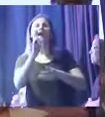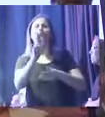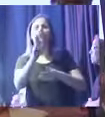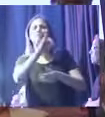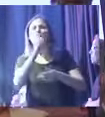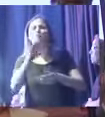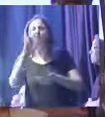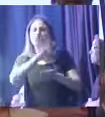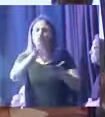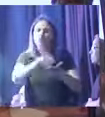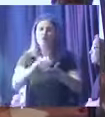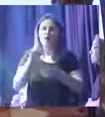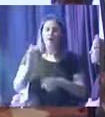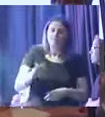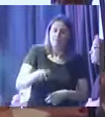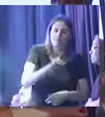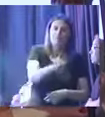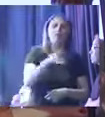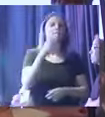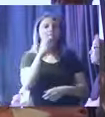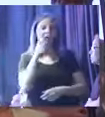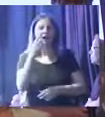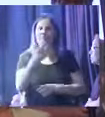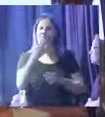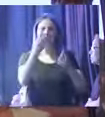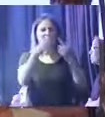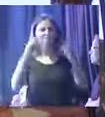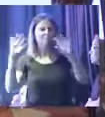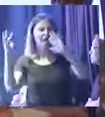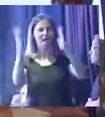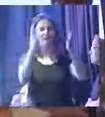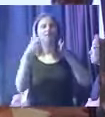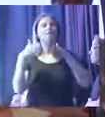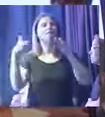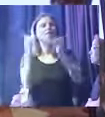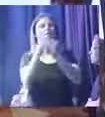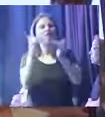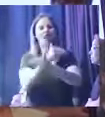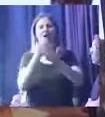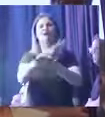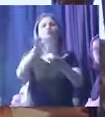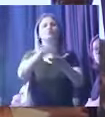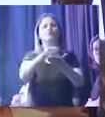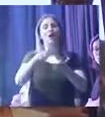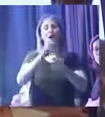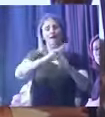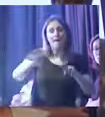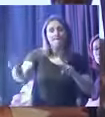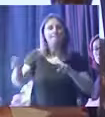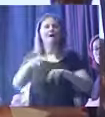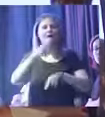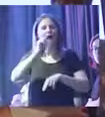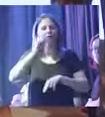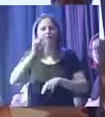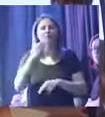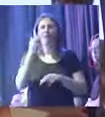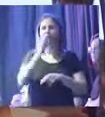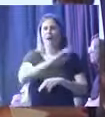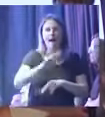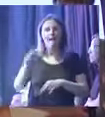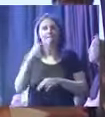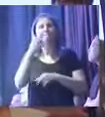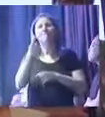se llenó de parques y bulevares con él, la ciudad de las Ramblas, de sus cafés y bares, donde escribió Benedetti, donde